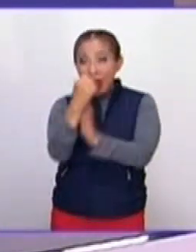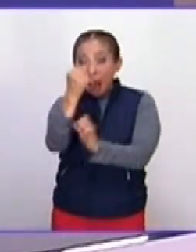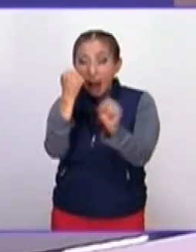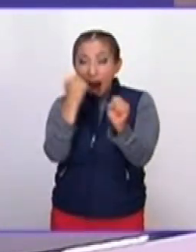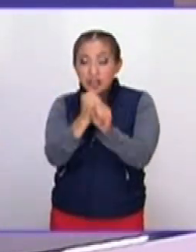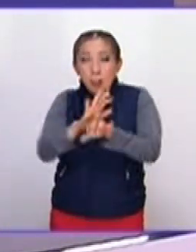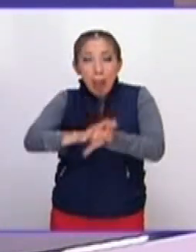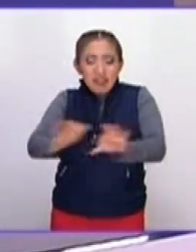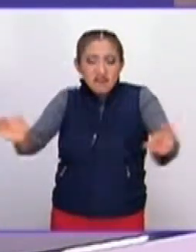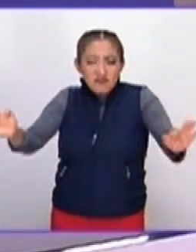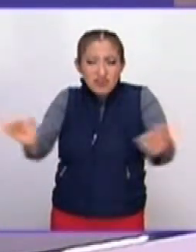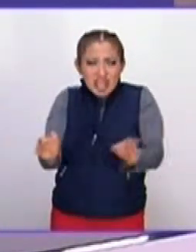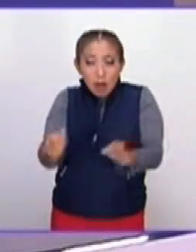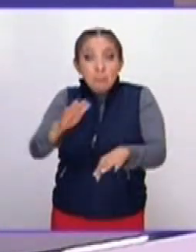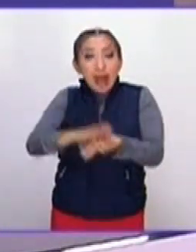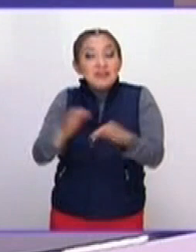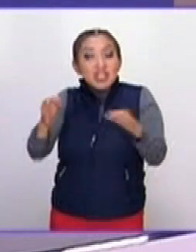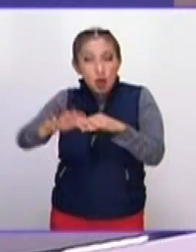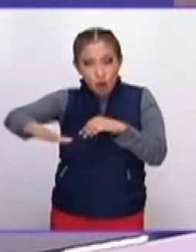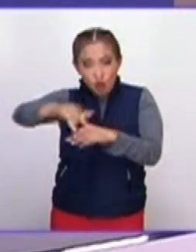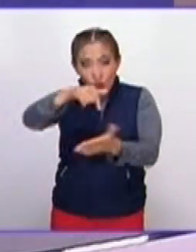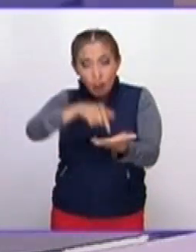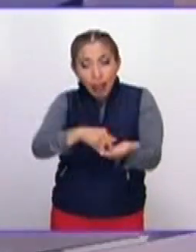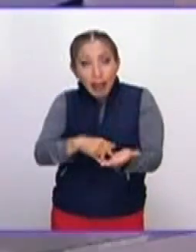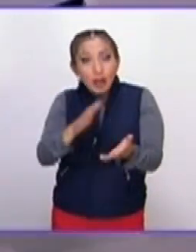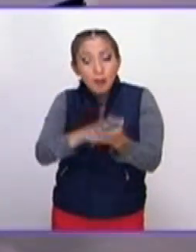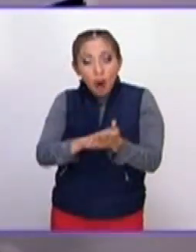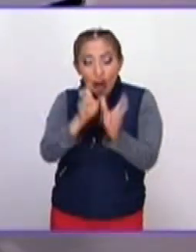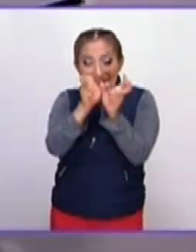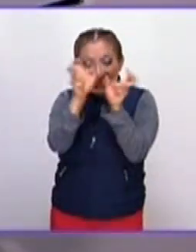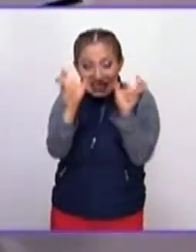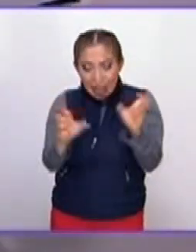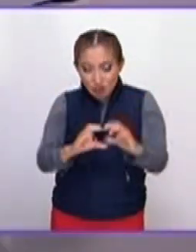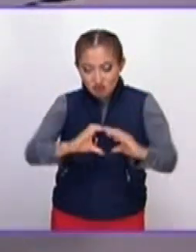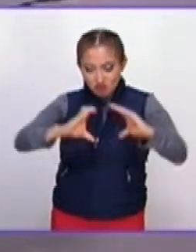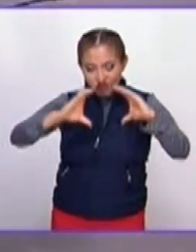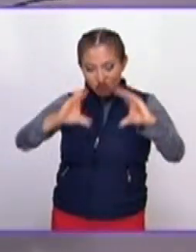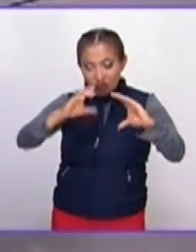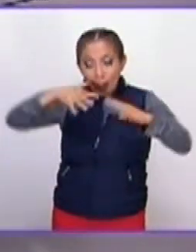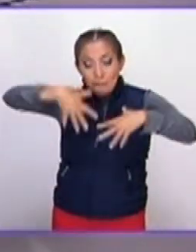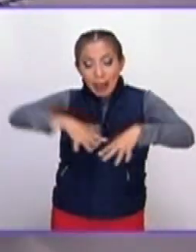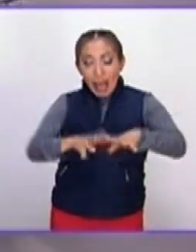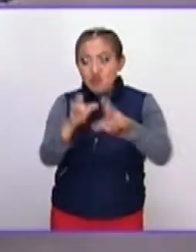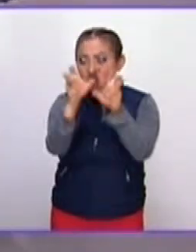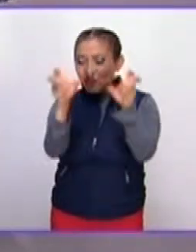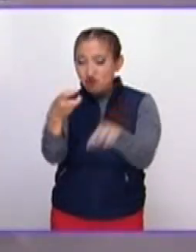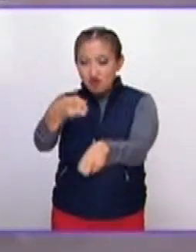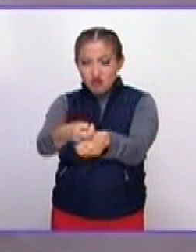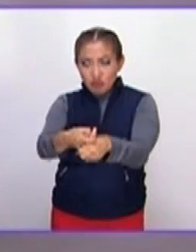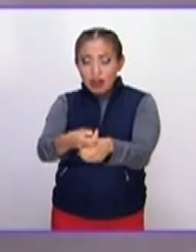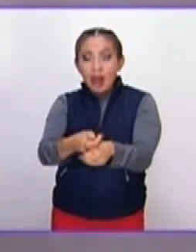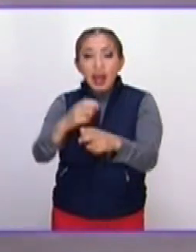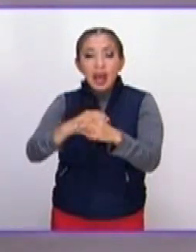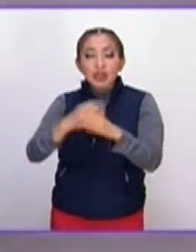fue más frío. Como fue más frío el clima, hubo una gran masa de hielo, y esto provocó que el mar estuviera congelado, por lo tanto